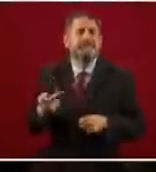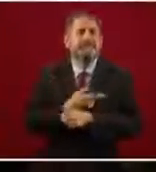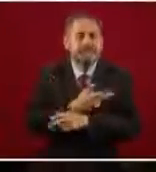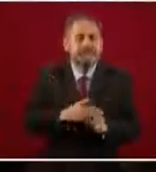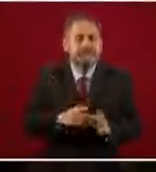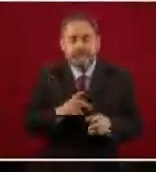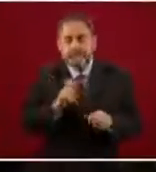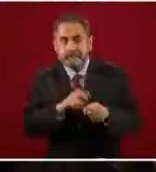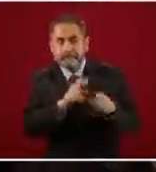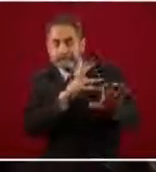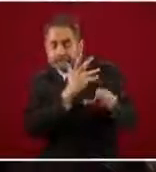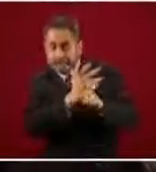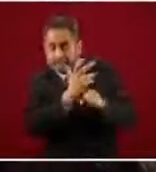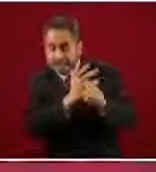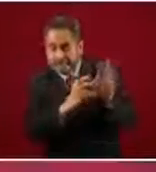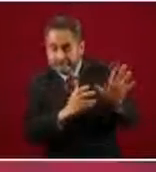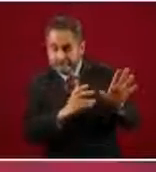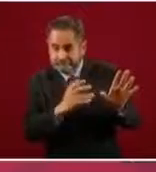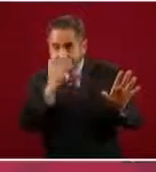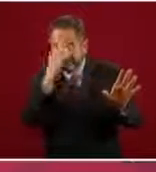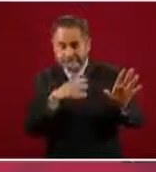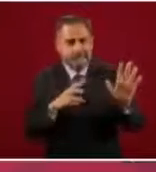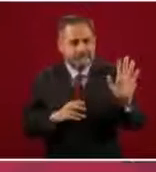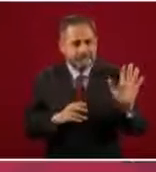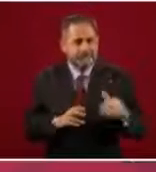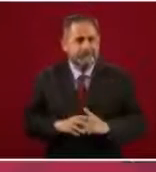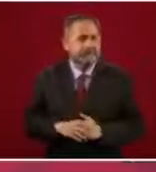en Estados Unidos, en